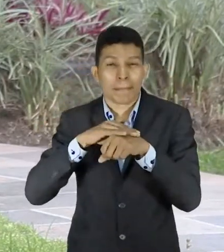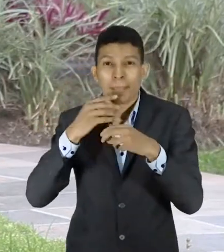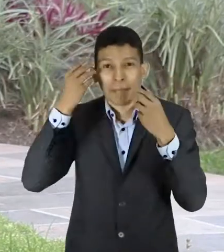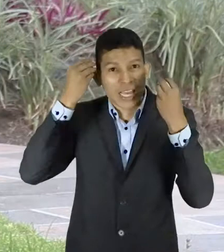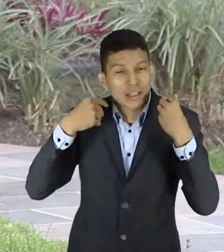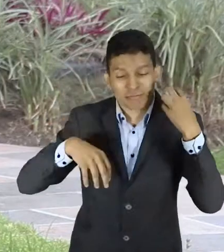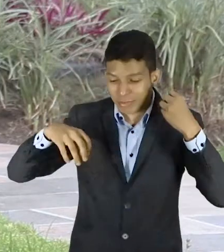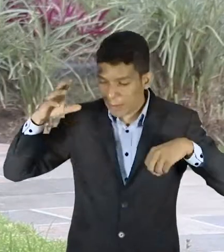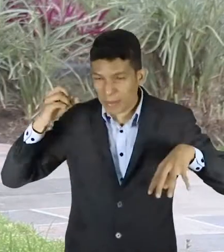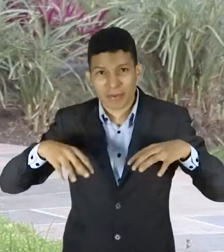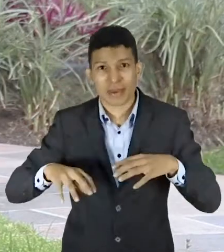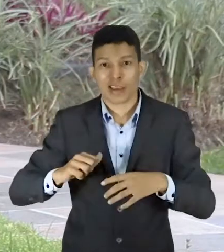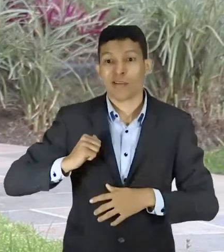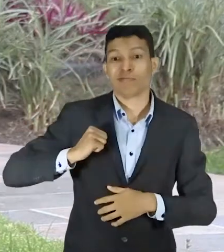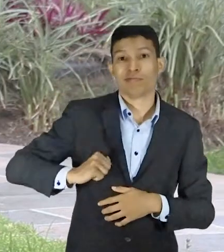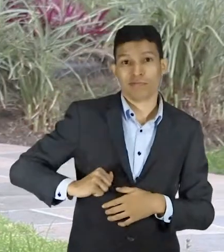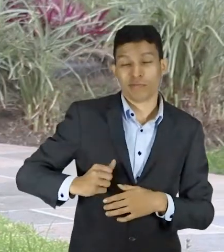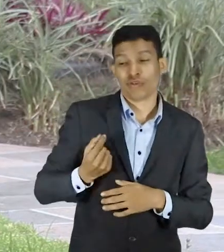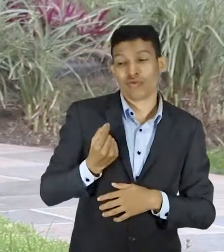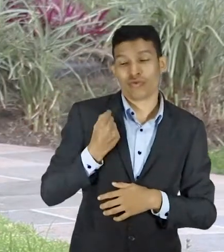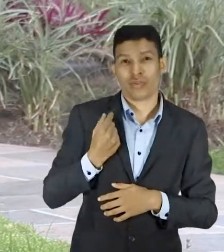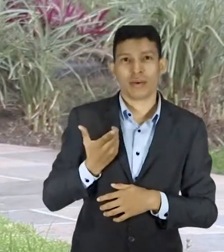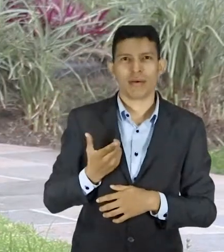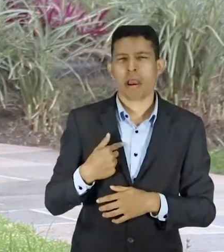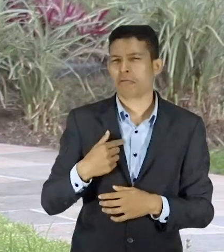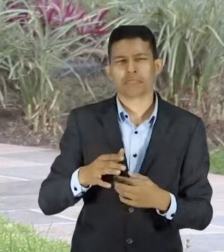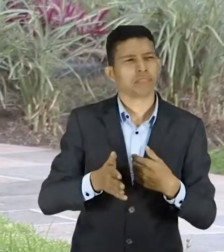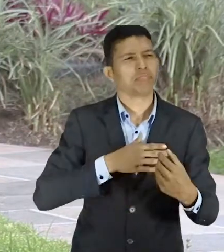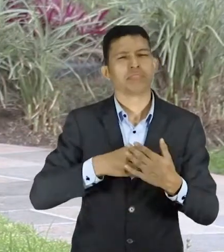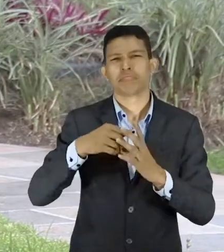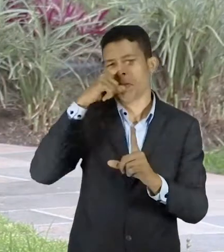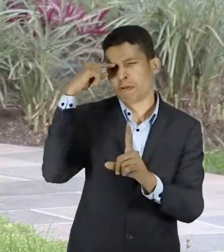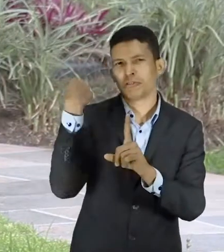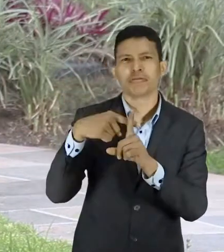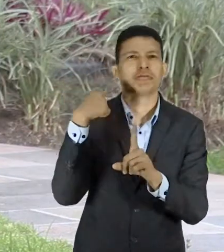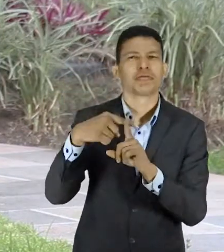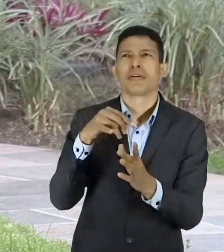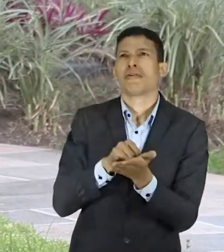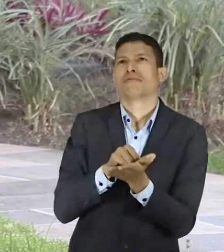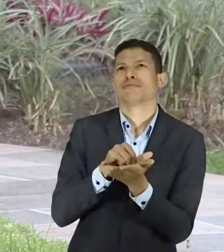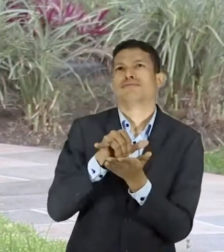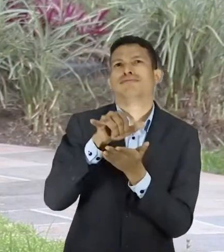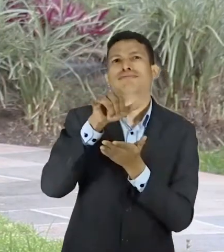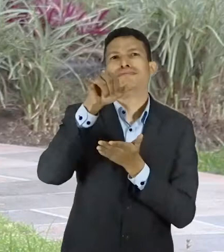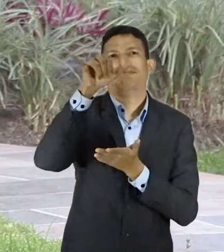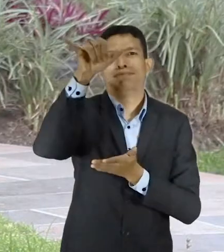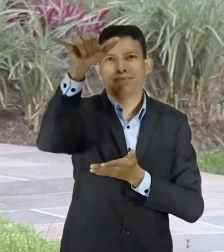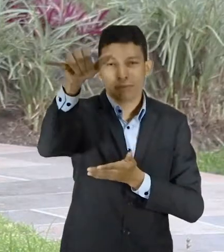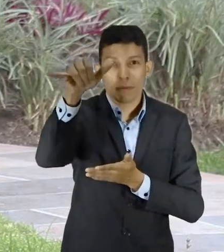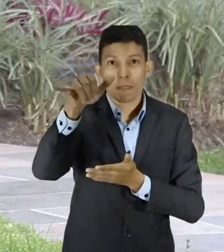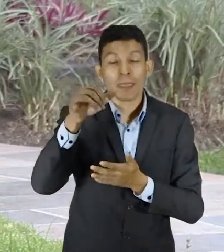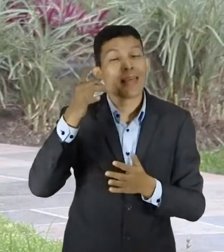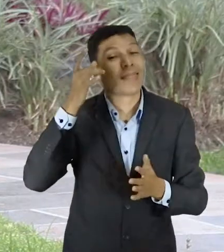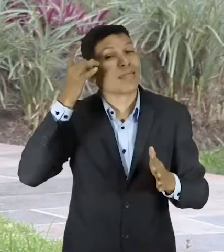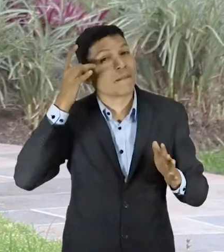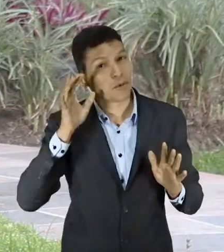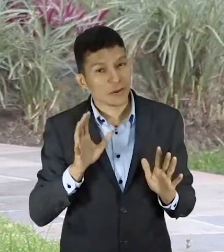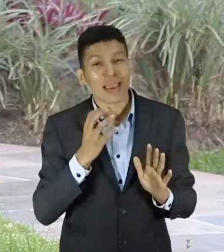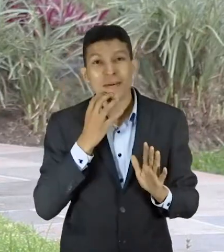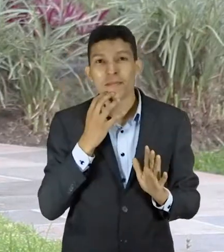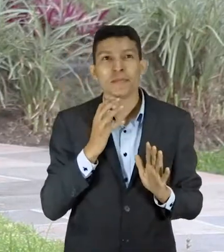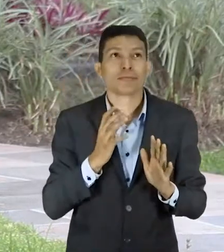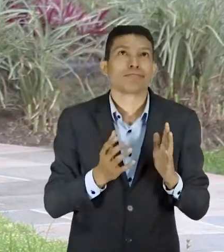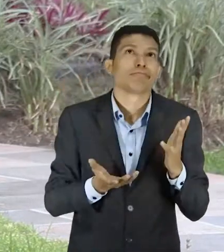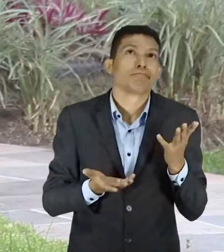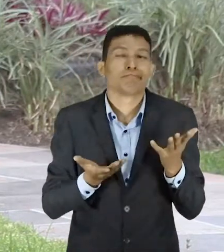con mi cuestión esta de la mastectomía, hice mi viaje. Y yo te digo que de pronto si yo no hubiera vivido